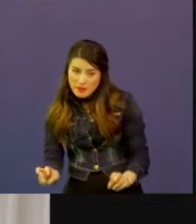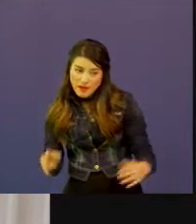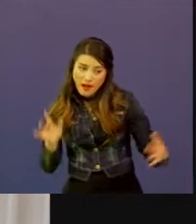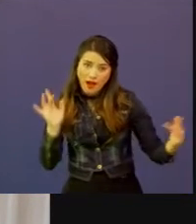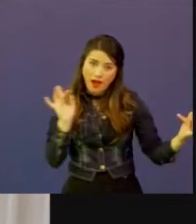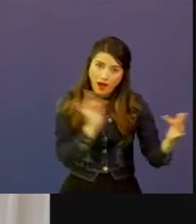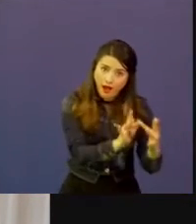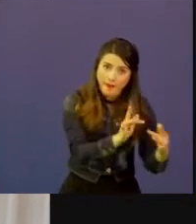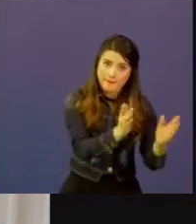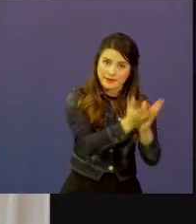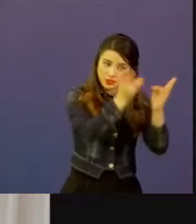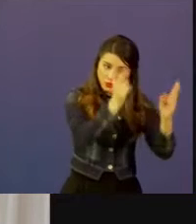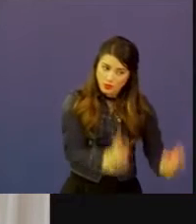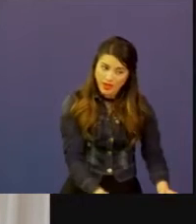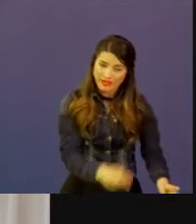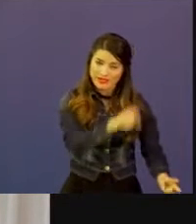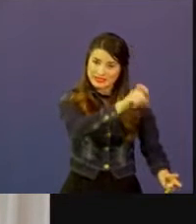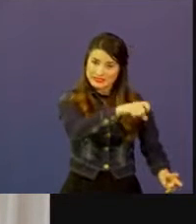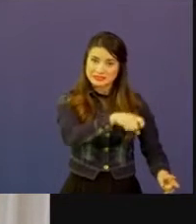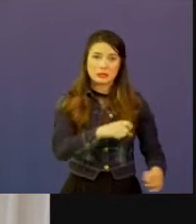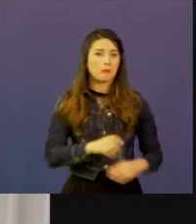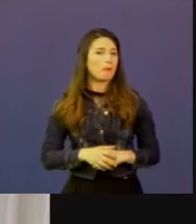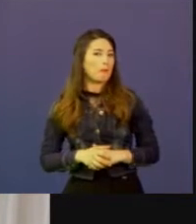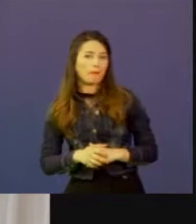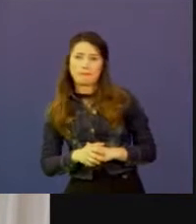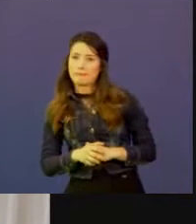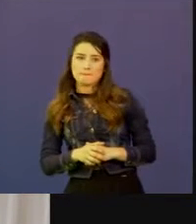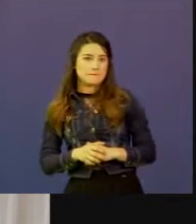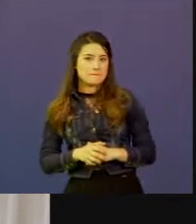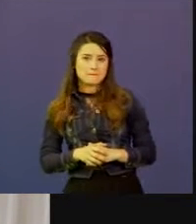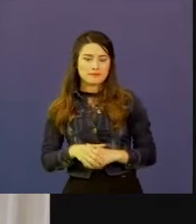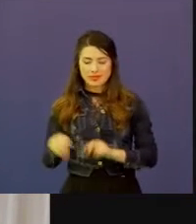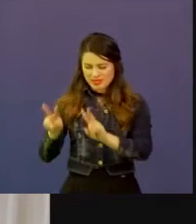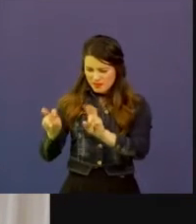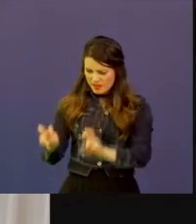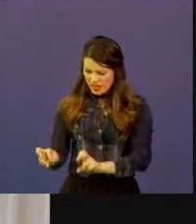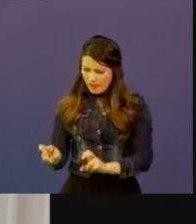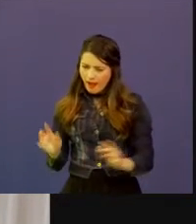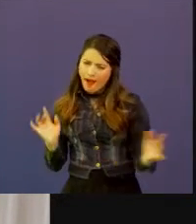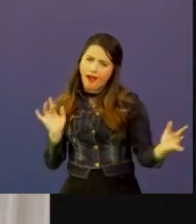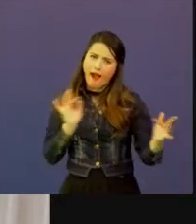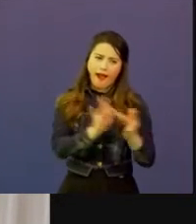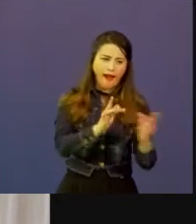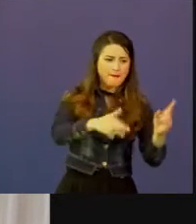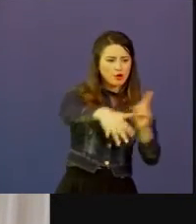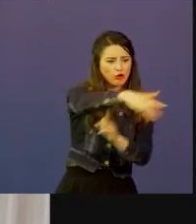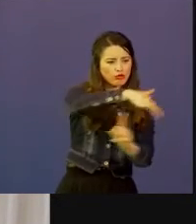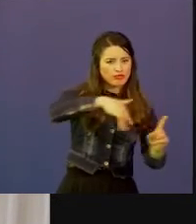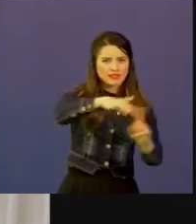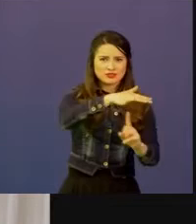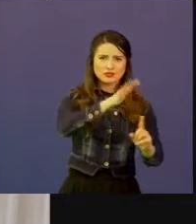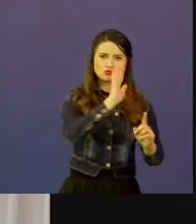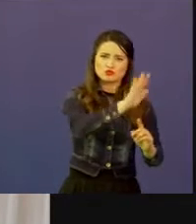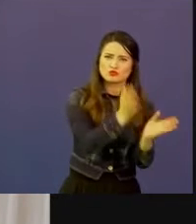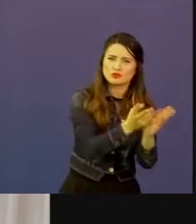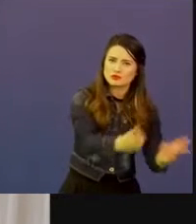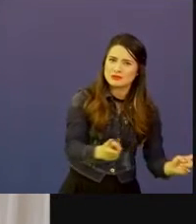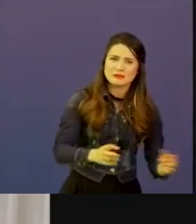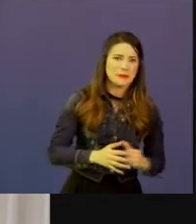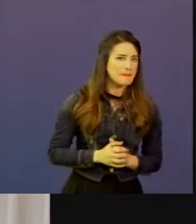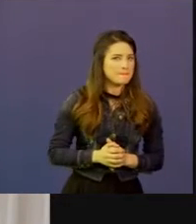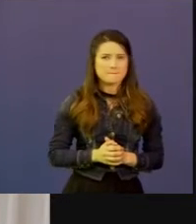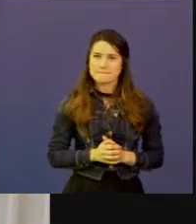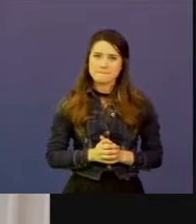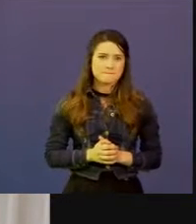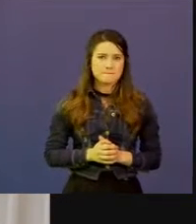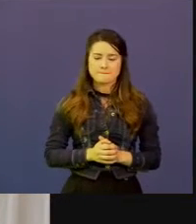con el currículo, no son fáciles de adaptar a los conceptos curriculares y no se puede evaluar las habilidades que el estudiante